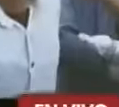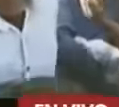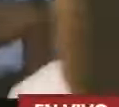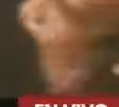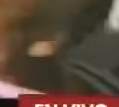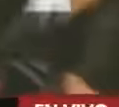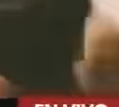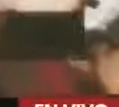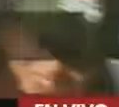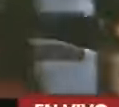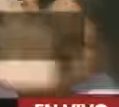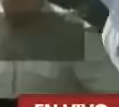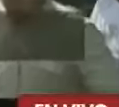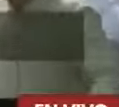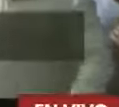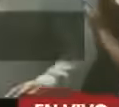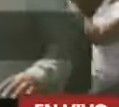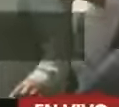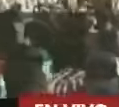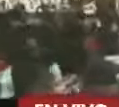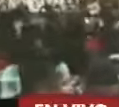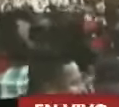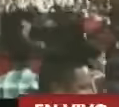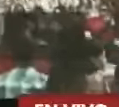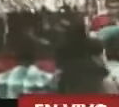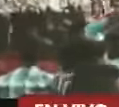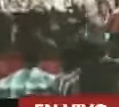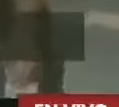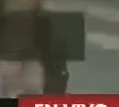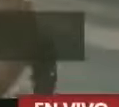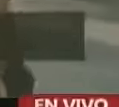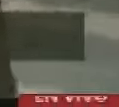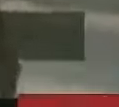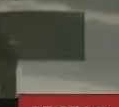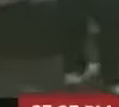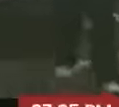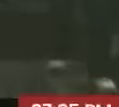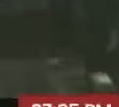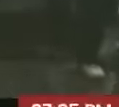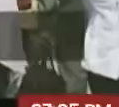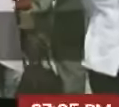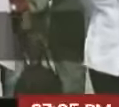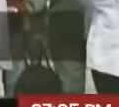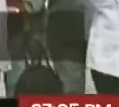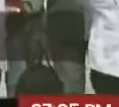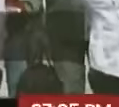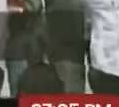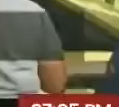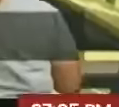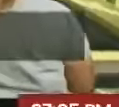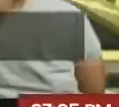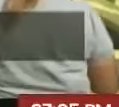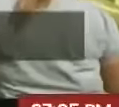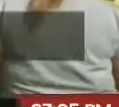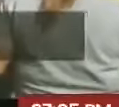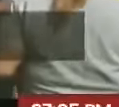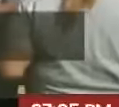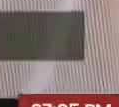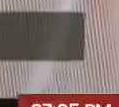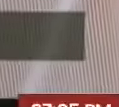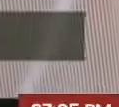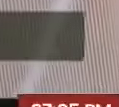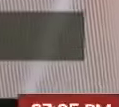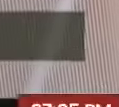Martes. En su visita al estado Yaracuy, el presidente Nicolás Maduro encabezó la inauguración de obras realizadas bajo